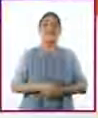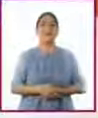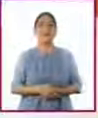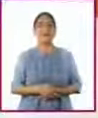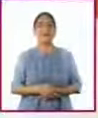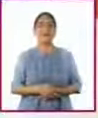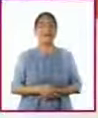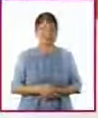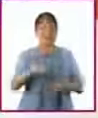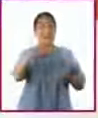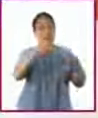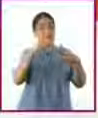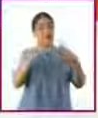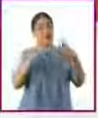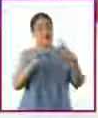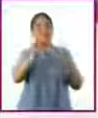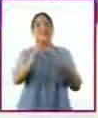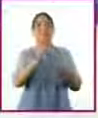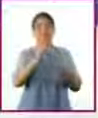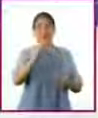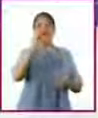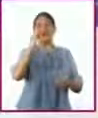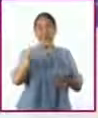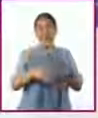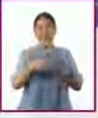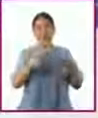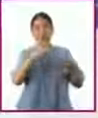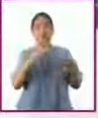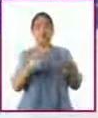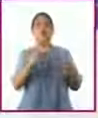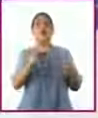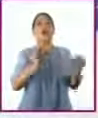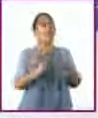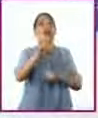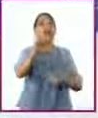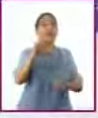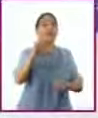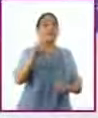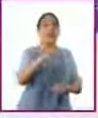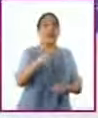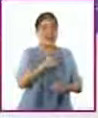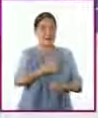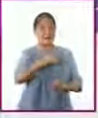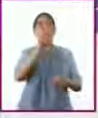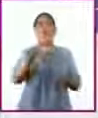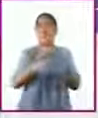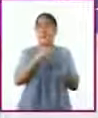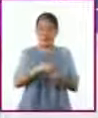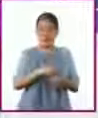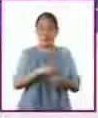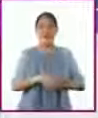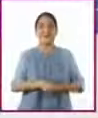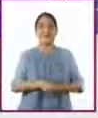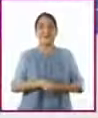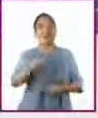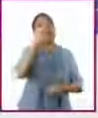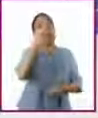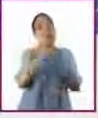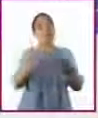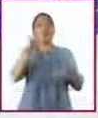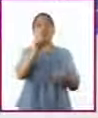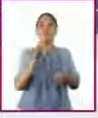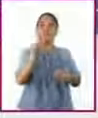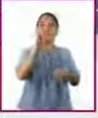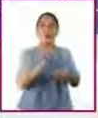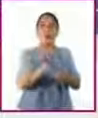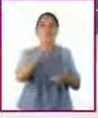De las 3 lecturas finales, ¿cuál buscarían para leerla completa? Es su turno para localizar